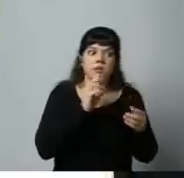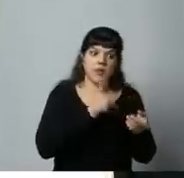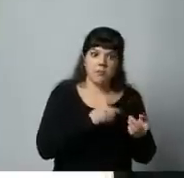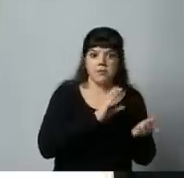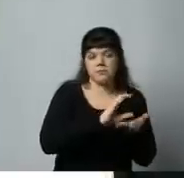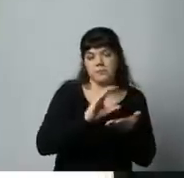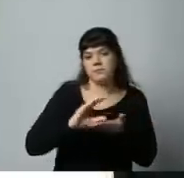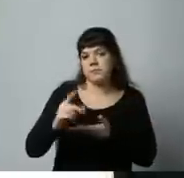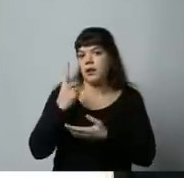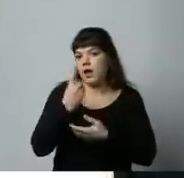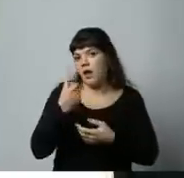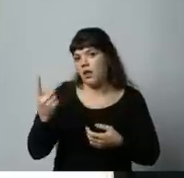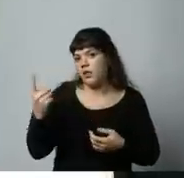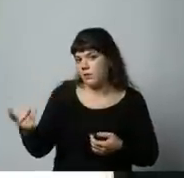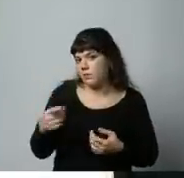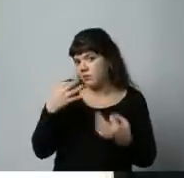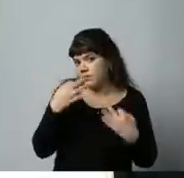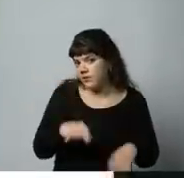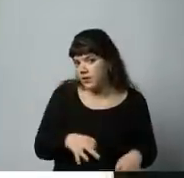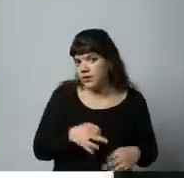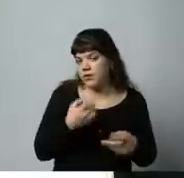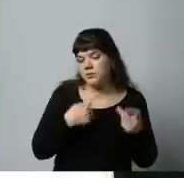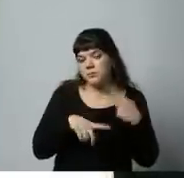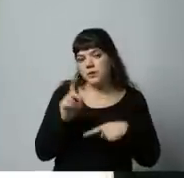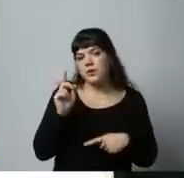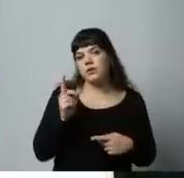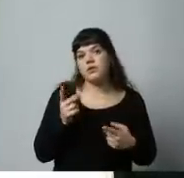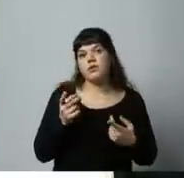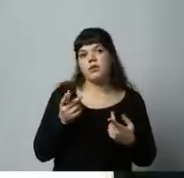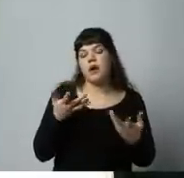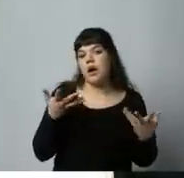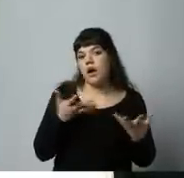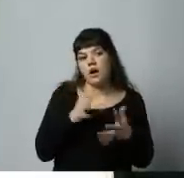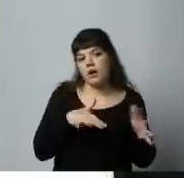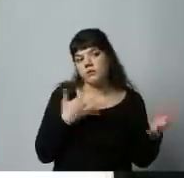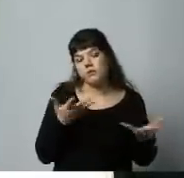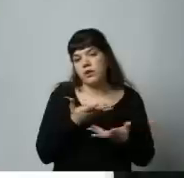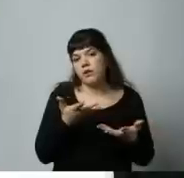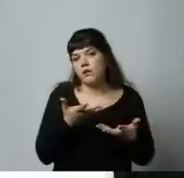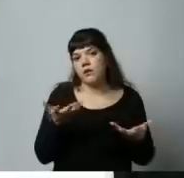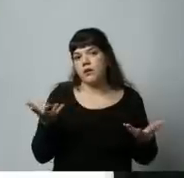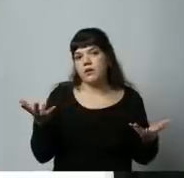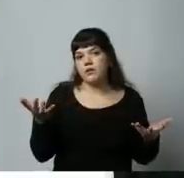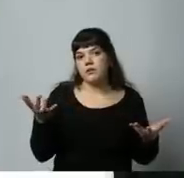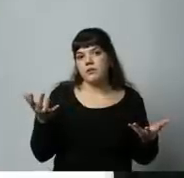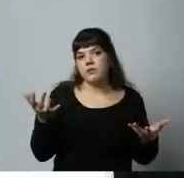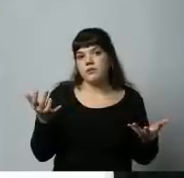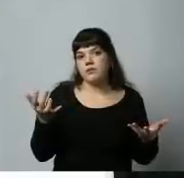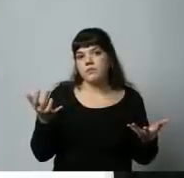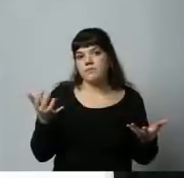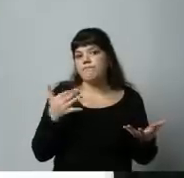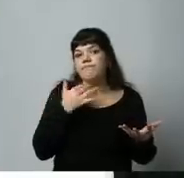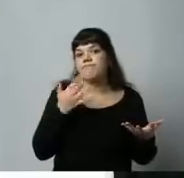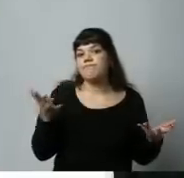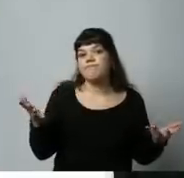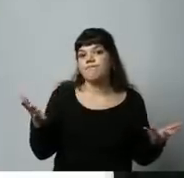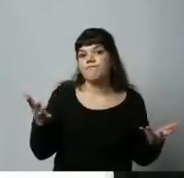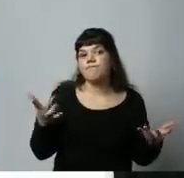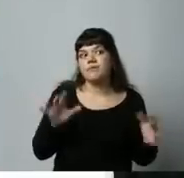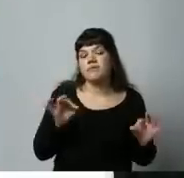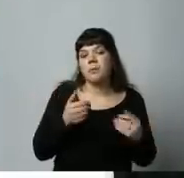correspondía para la construcción pero hasta el día de hoy eso está Eh bueno sin